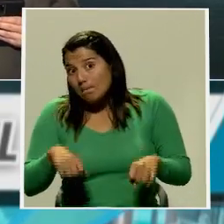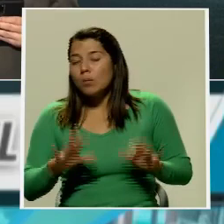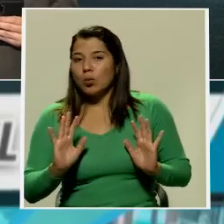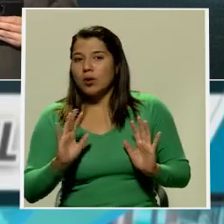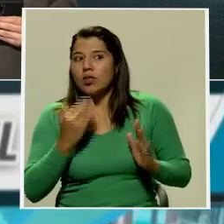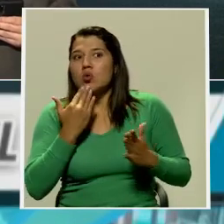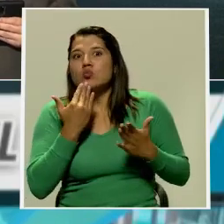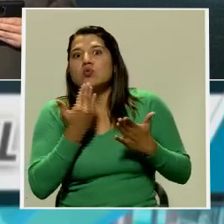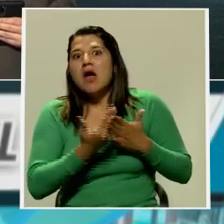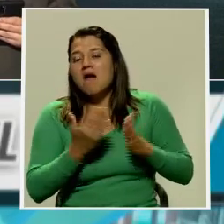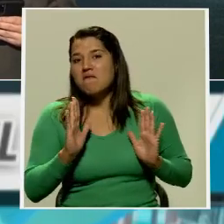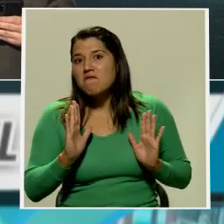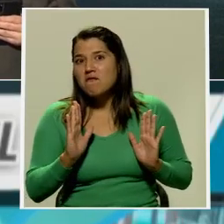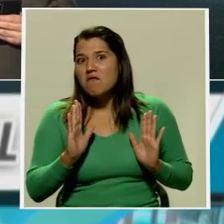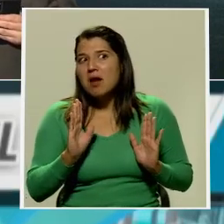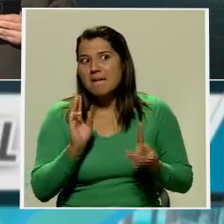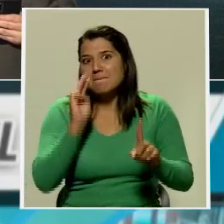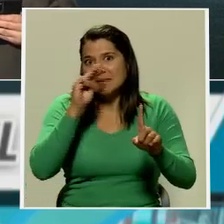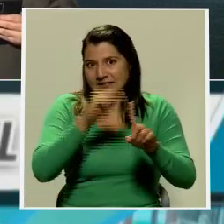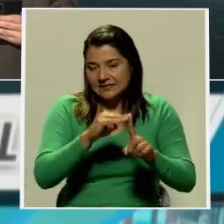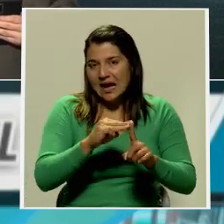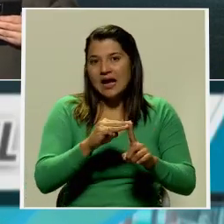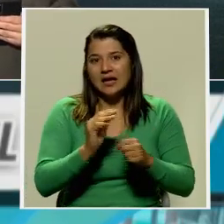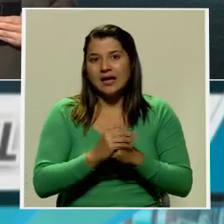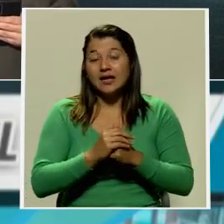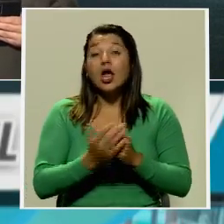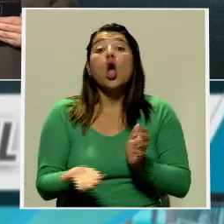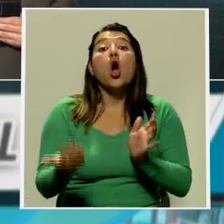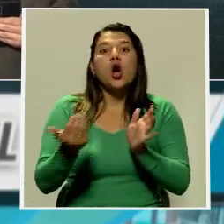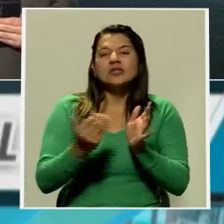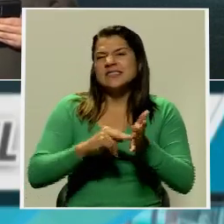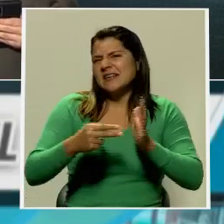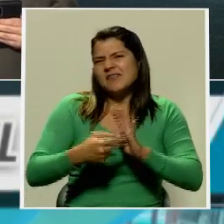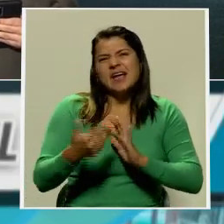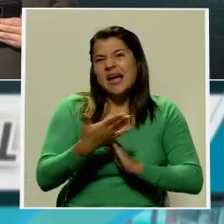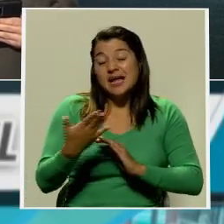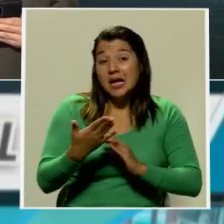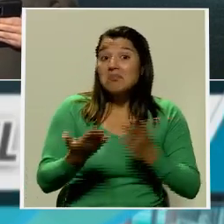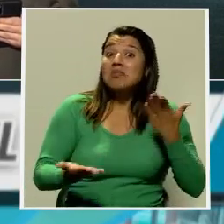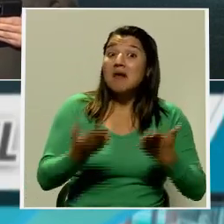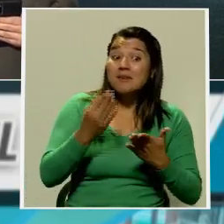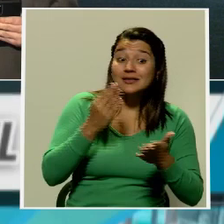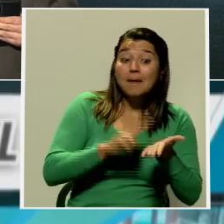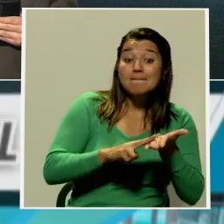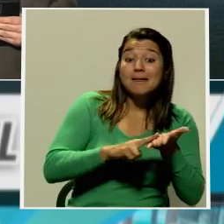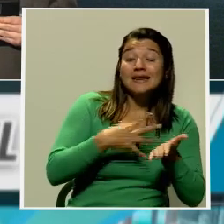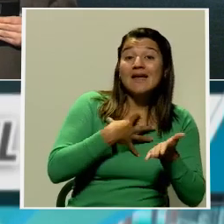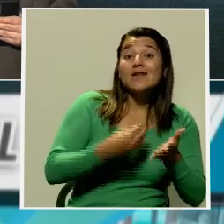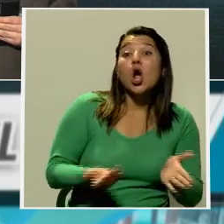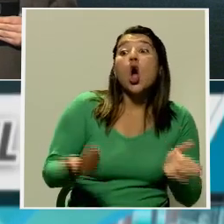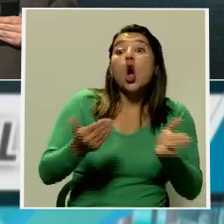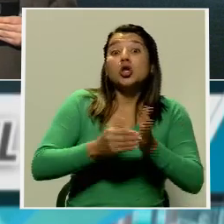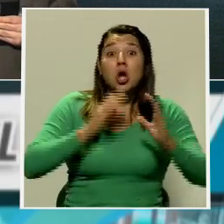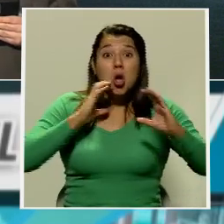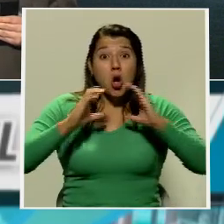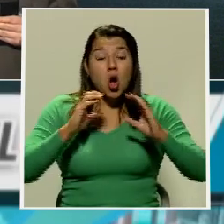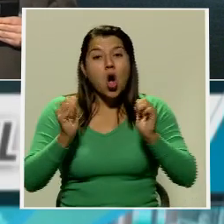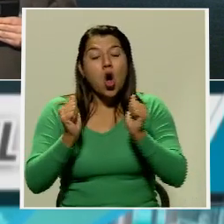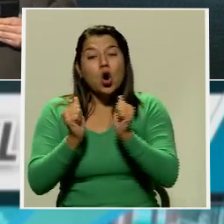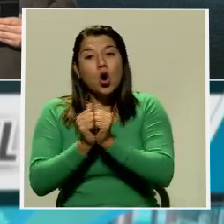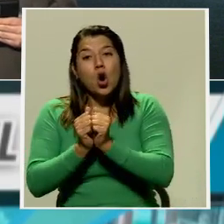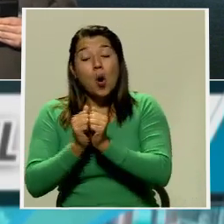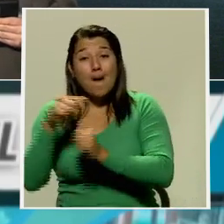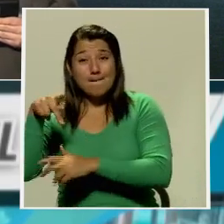señal de reentendimiento entre el Poder Ejecutivo y Liberación Nacional después del